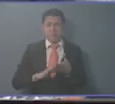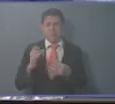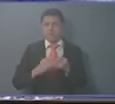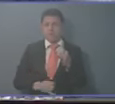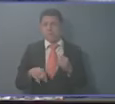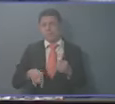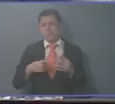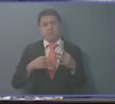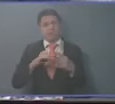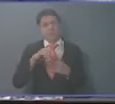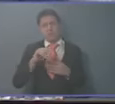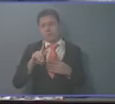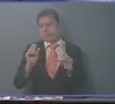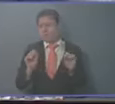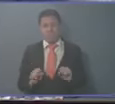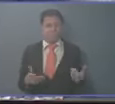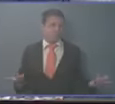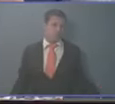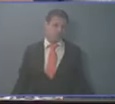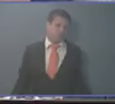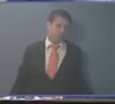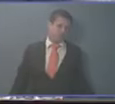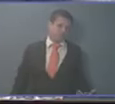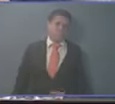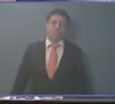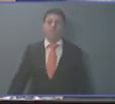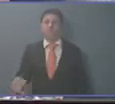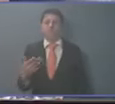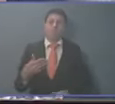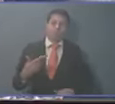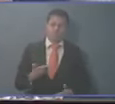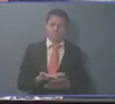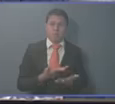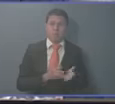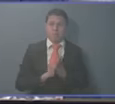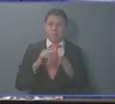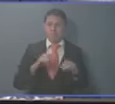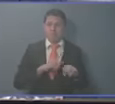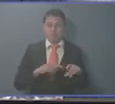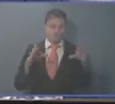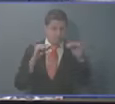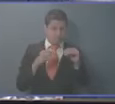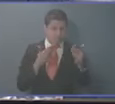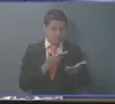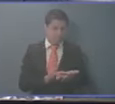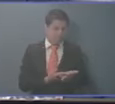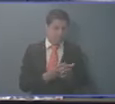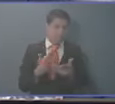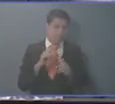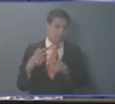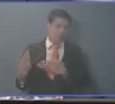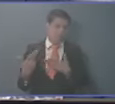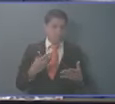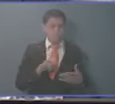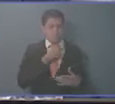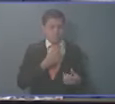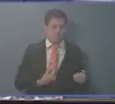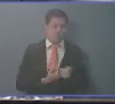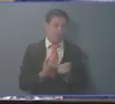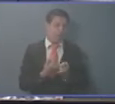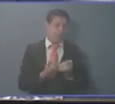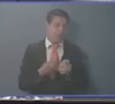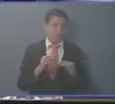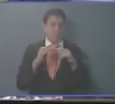no lo permite la LACA. Y por eso es que han venido a nosotros esta noche para que podamos dar estos lineamientos